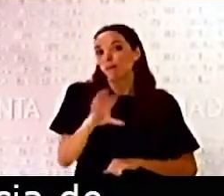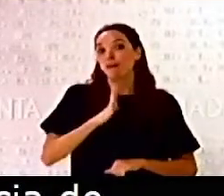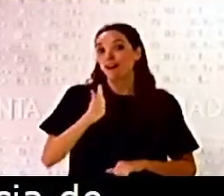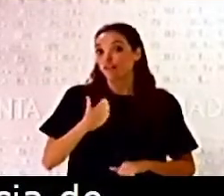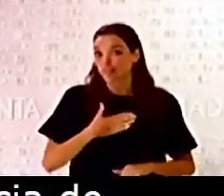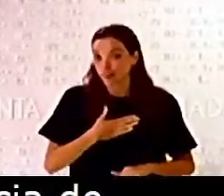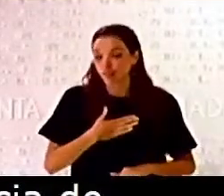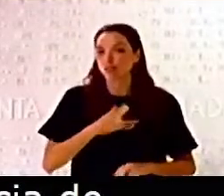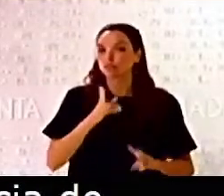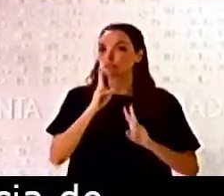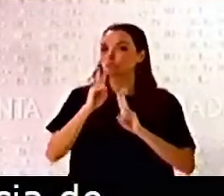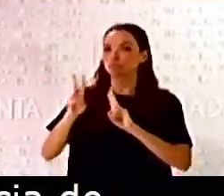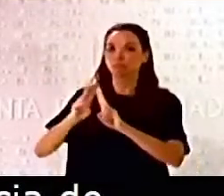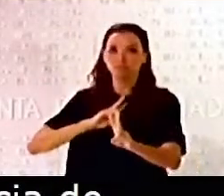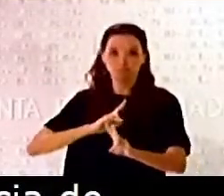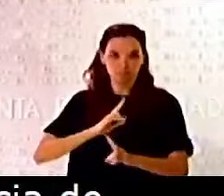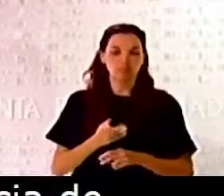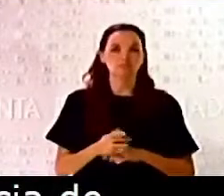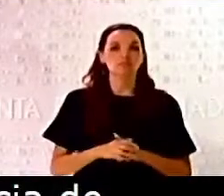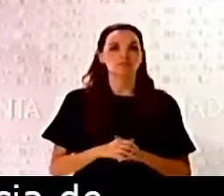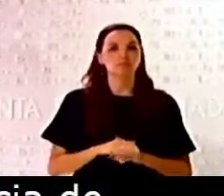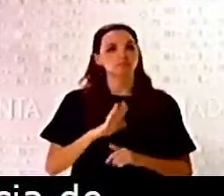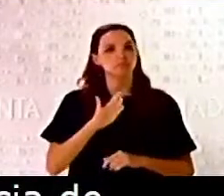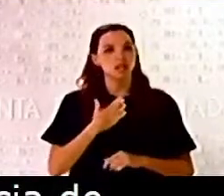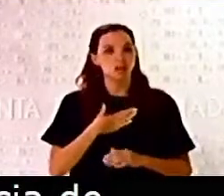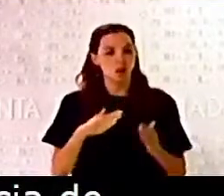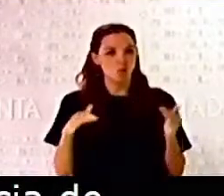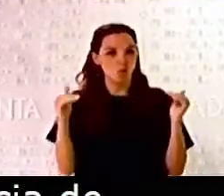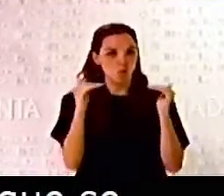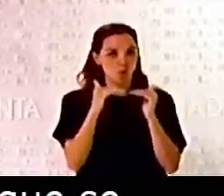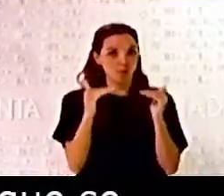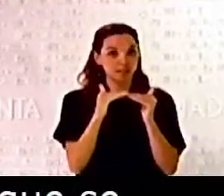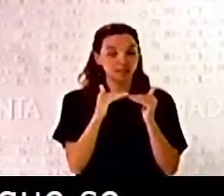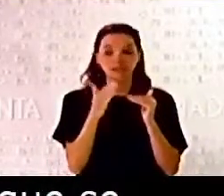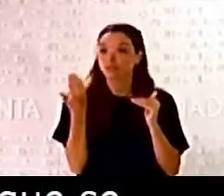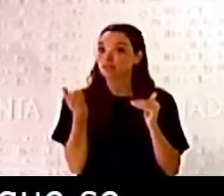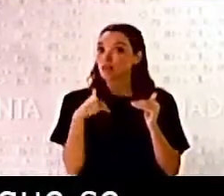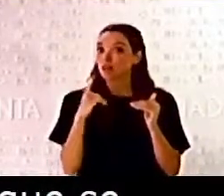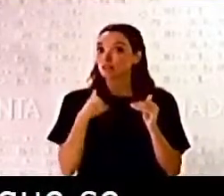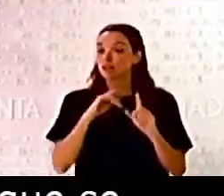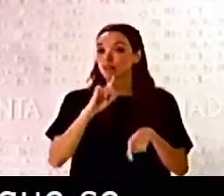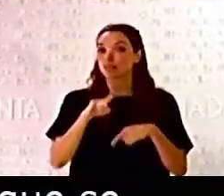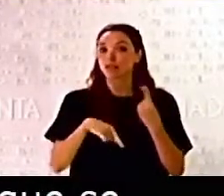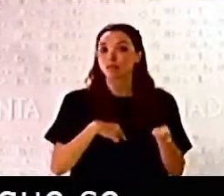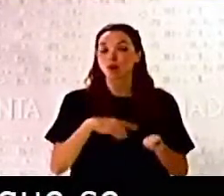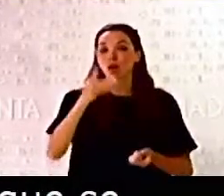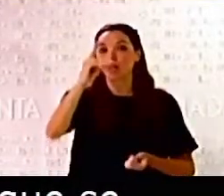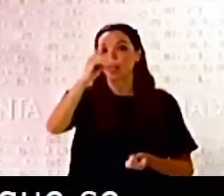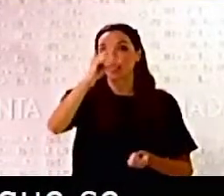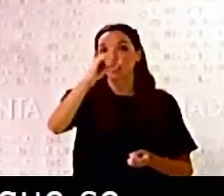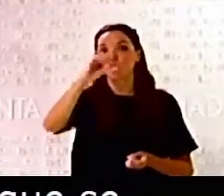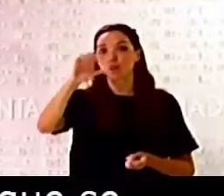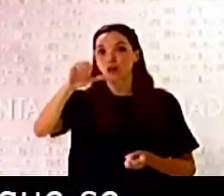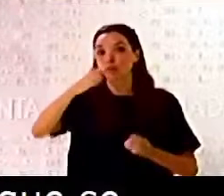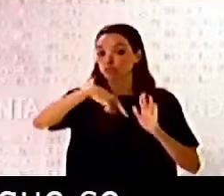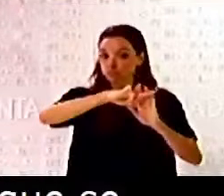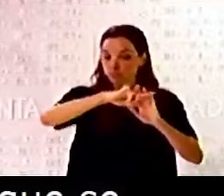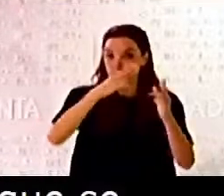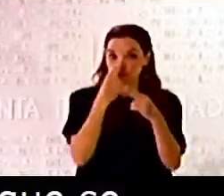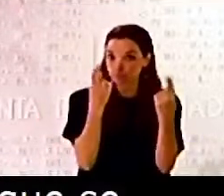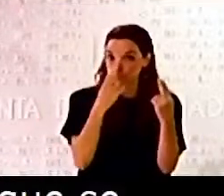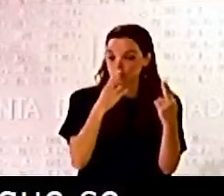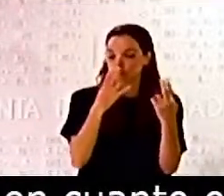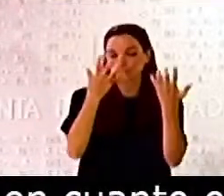mañana, jueves, y en cuanto se publiquen en el Diario Oficial de Extremadura entrarán en vigor.